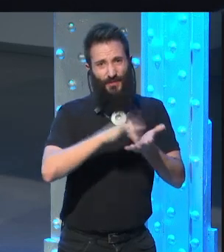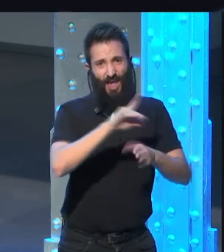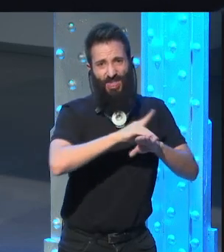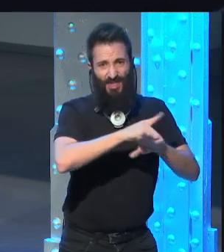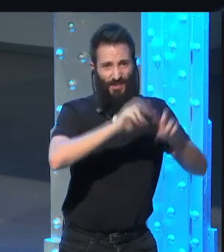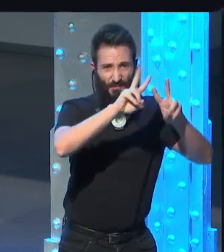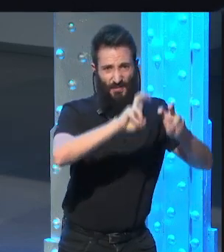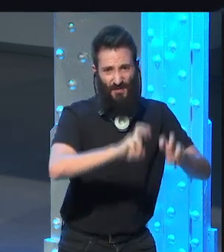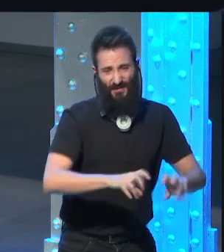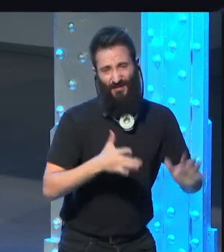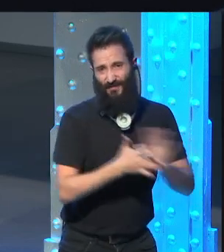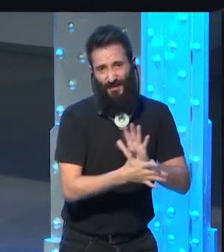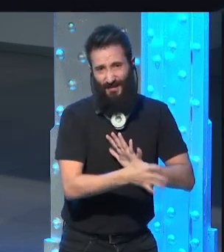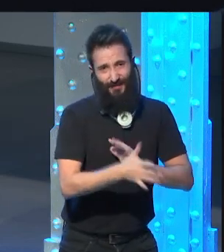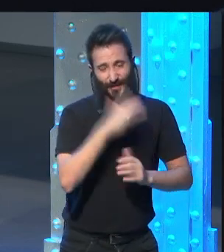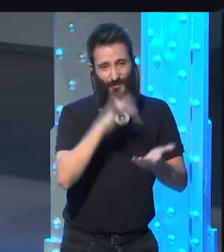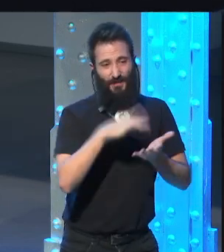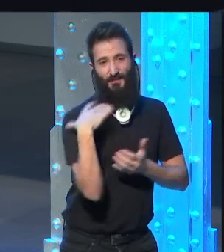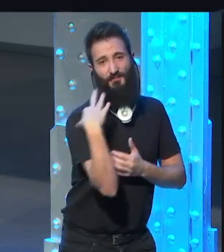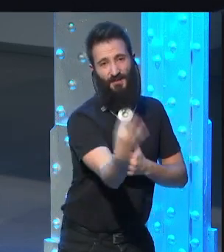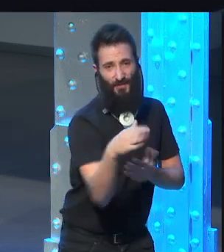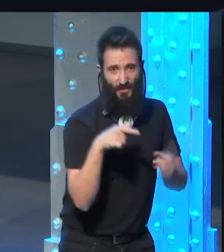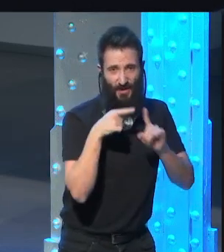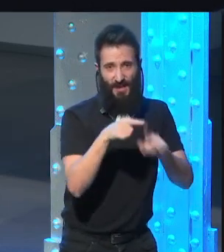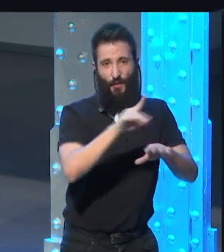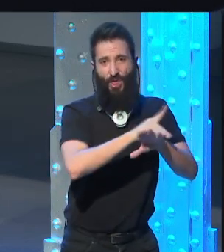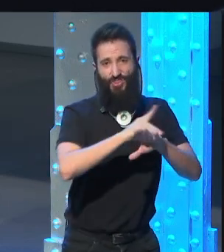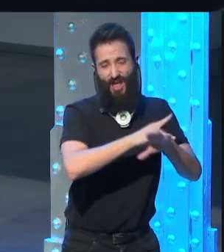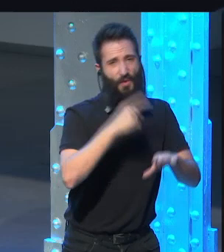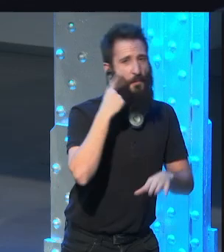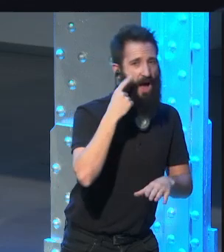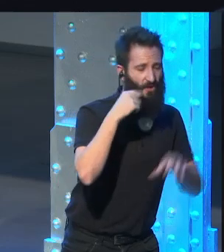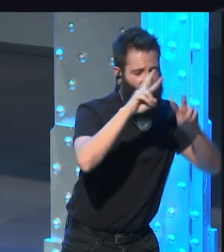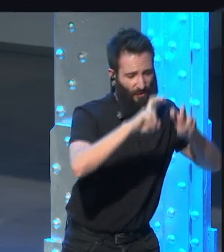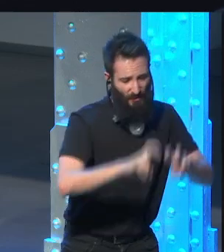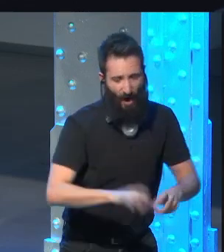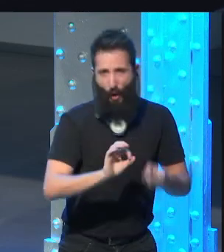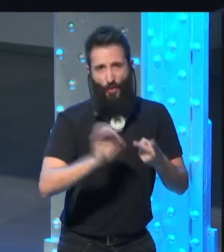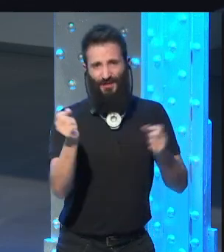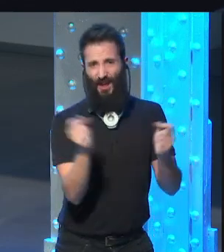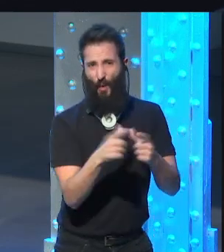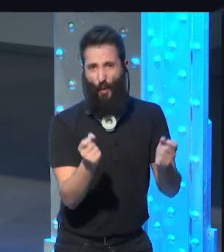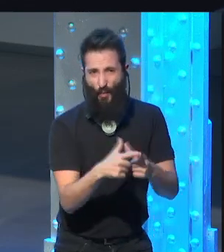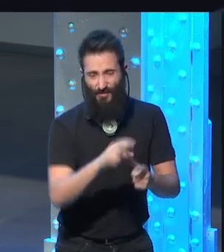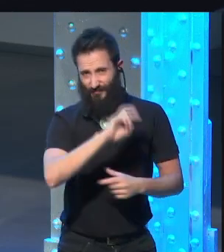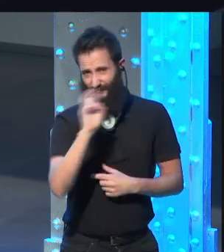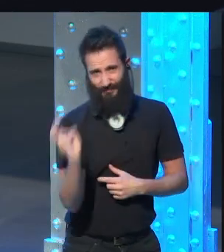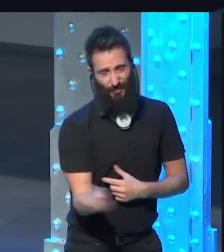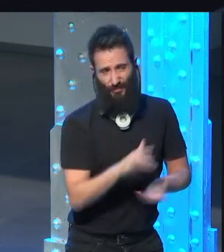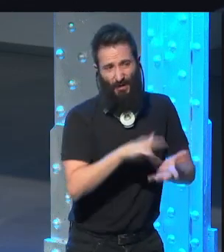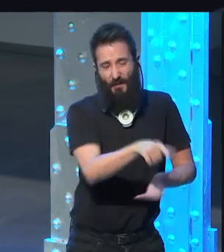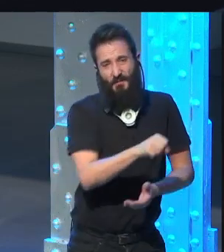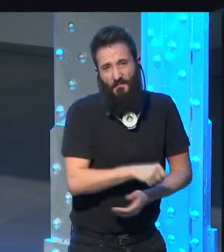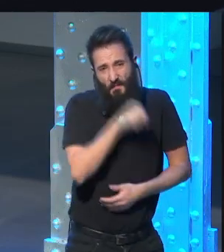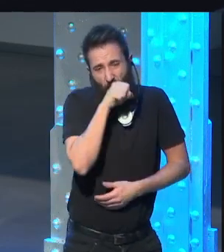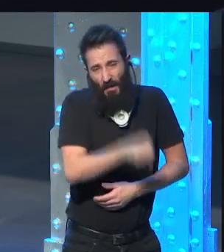me tocaba generalmente analizar, para lo que me contrataban para analizar, que eran datos bancarios o de aseguraciones. No era algo que me